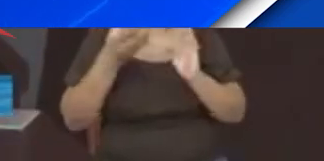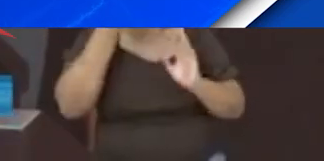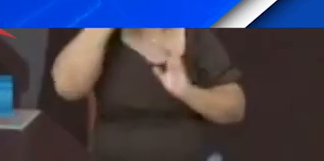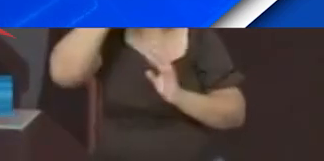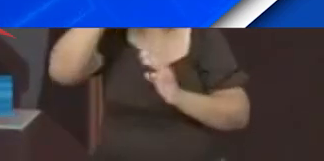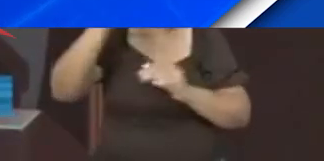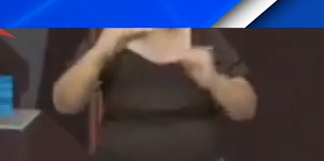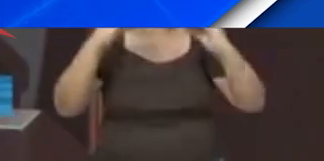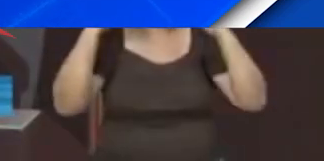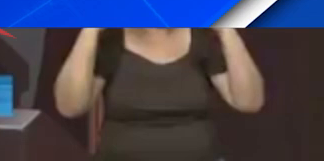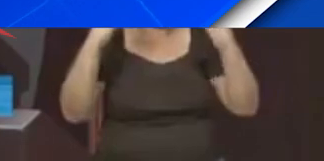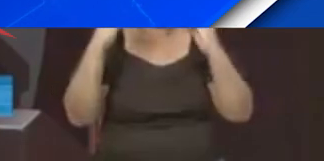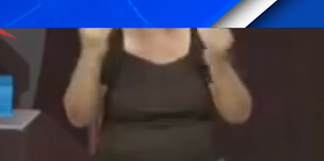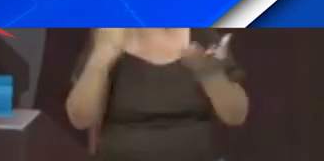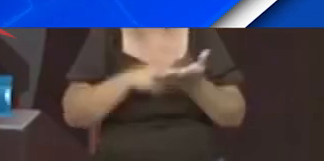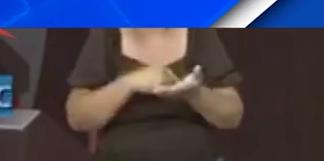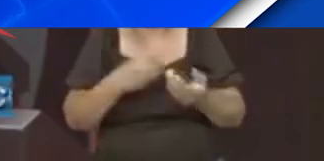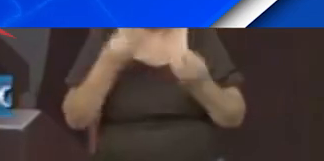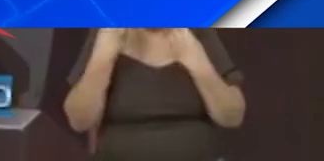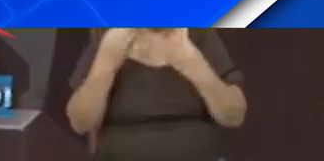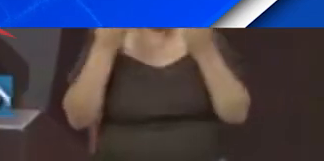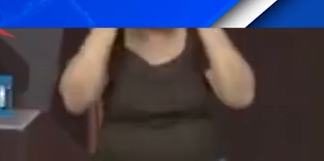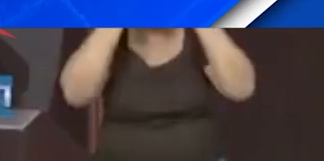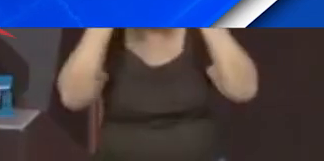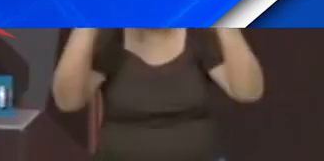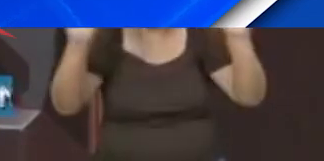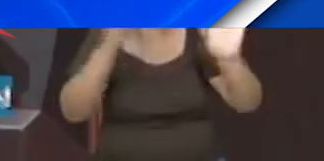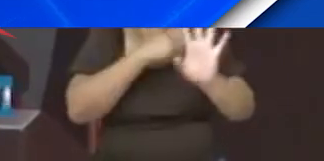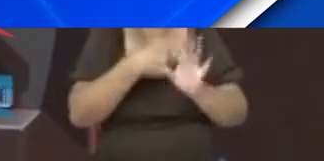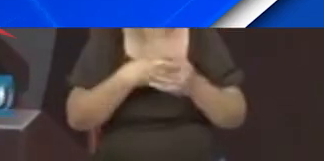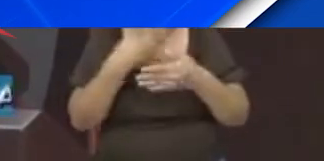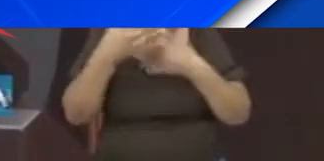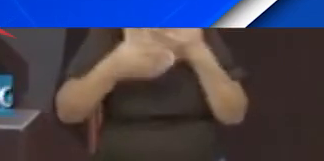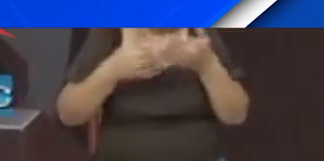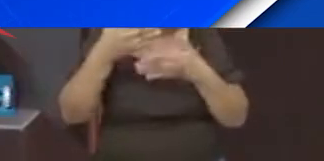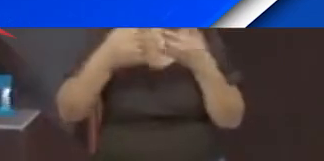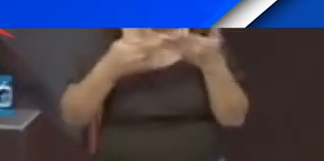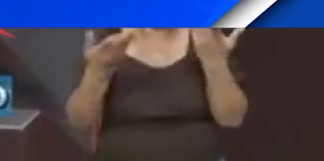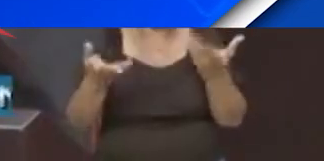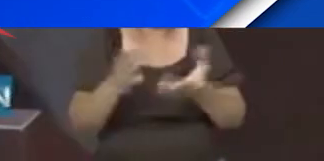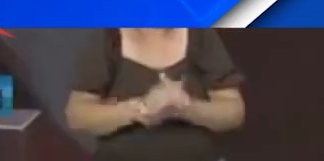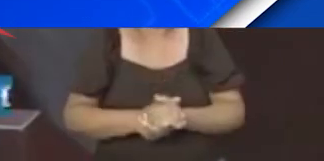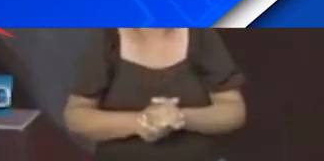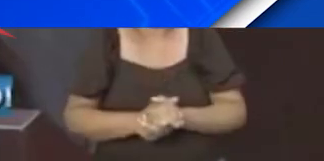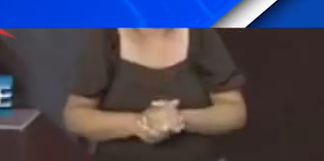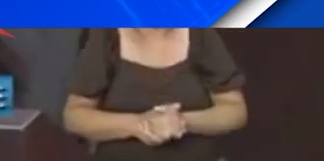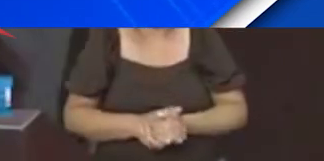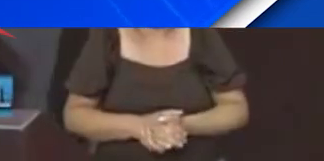hay educación, hay servicios, hay muchas otras cosas que se van dando, ¿verdad?, en esos temas.